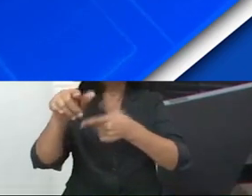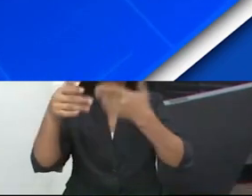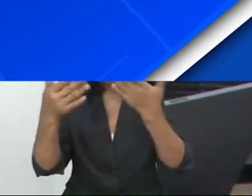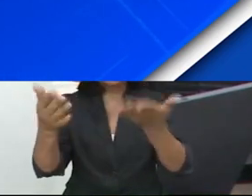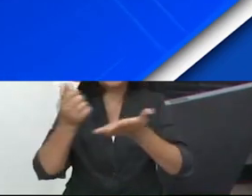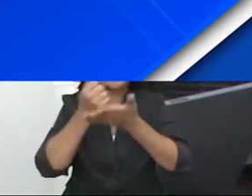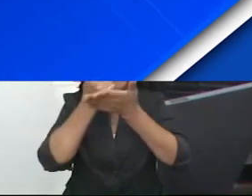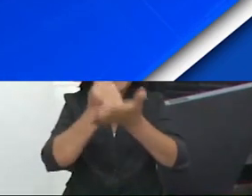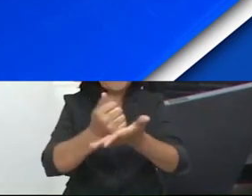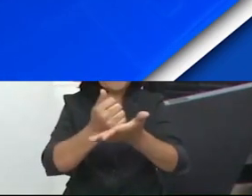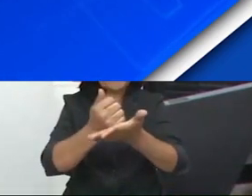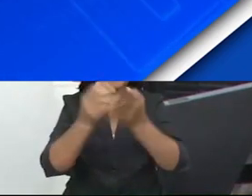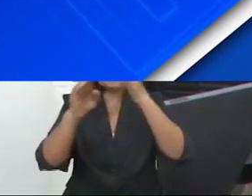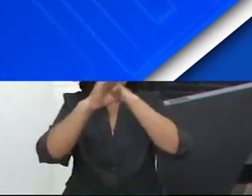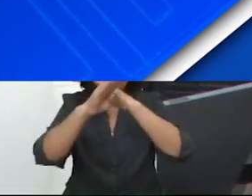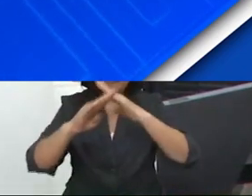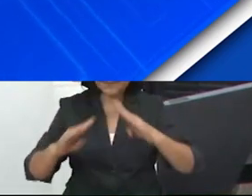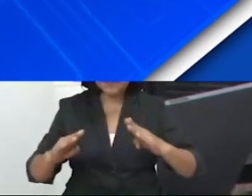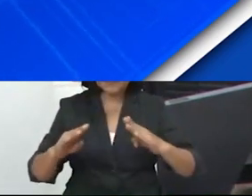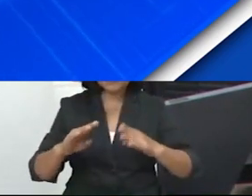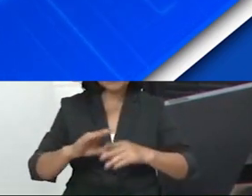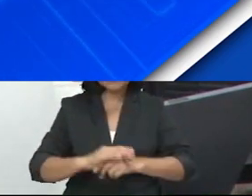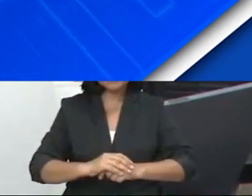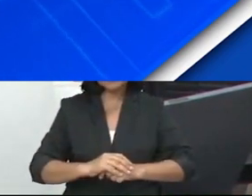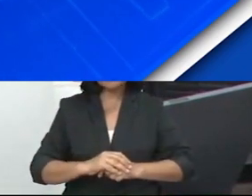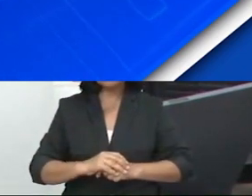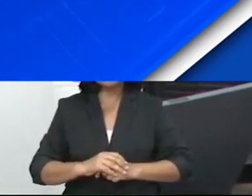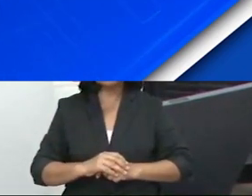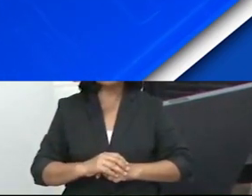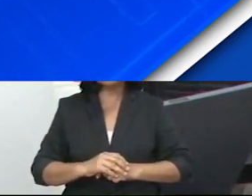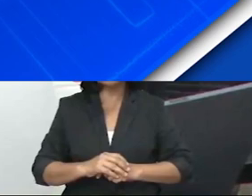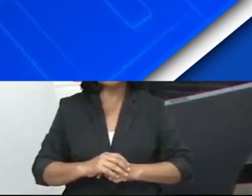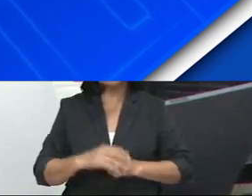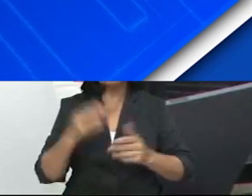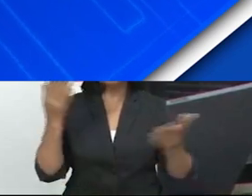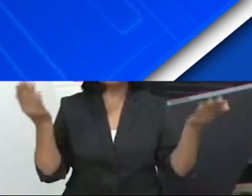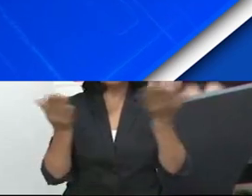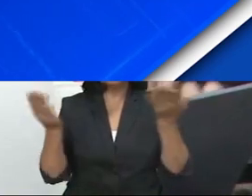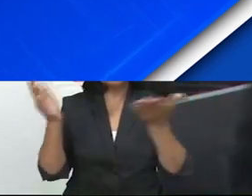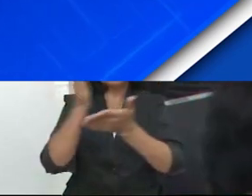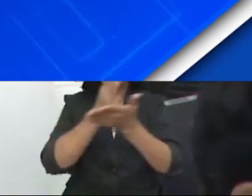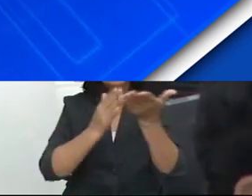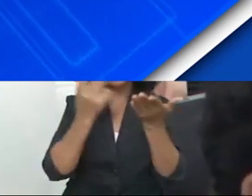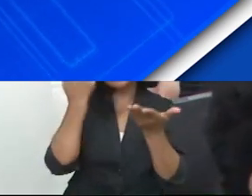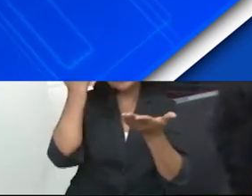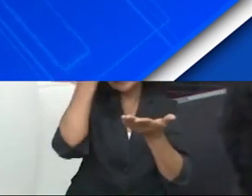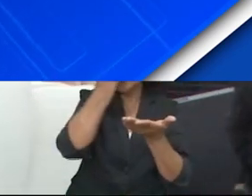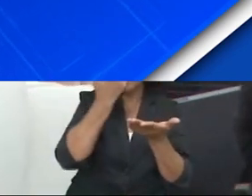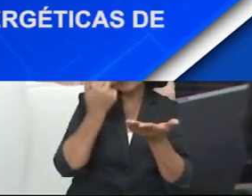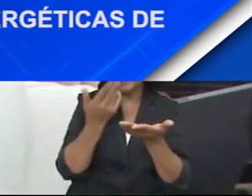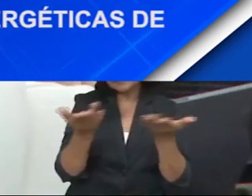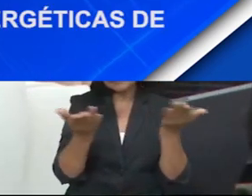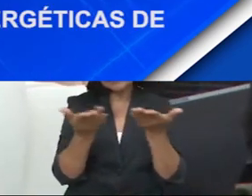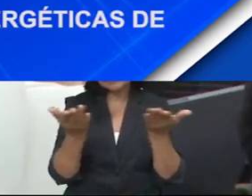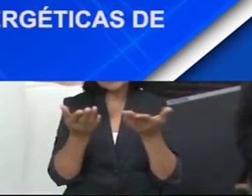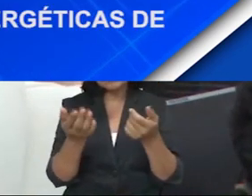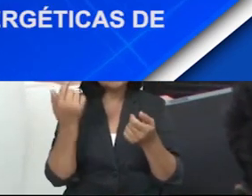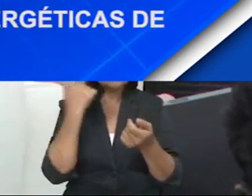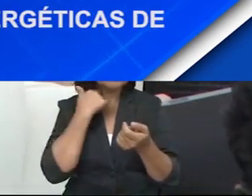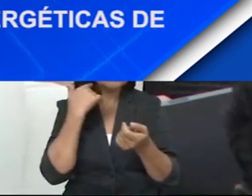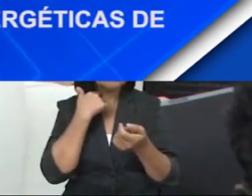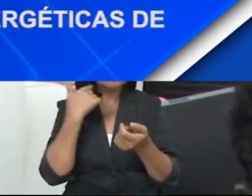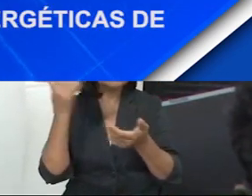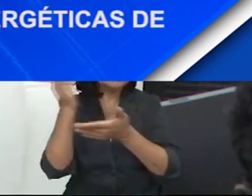con fines pacíficos. Y tal vez algunos se preguntarán, porque como